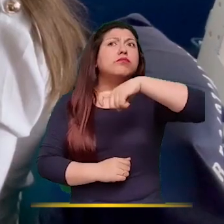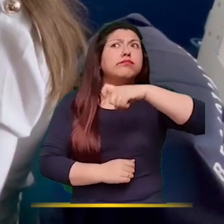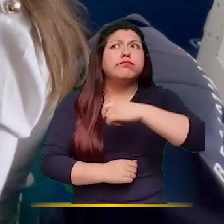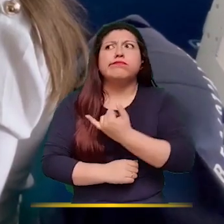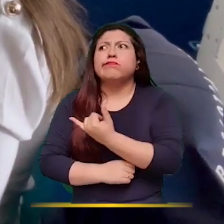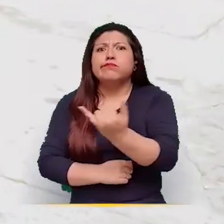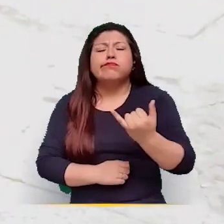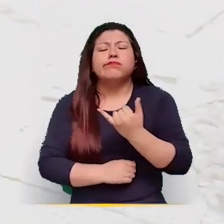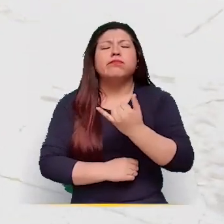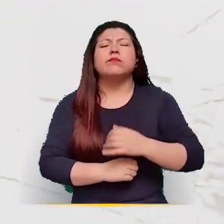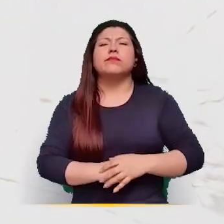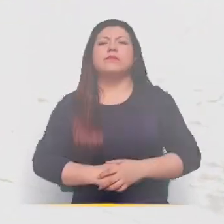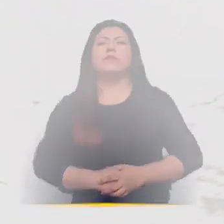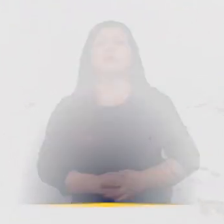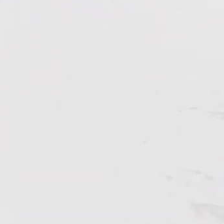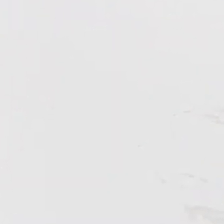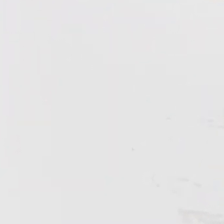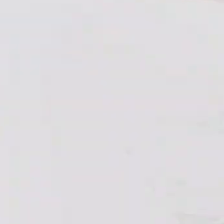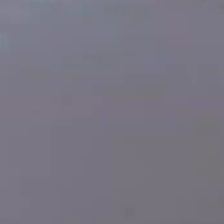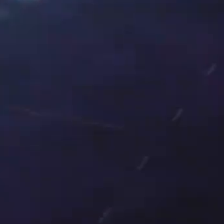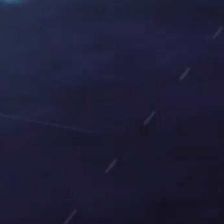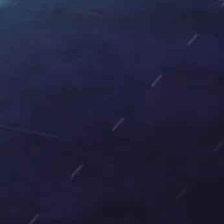o situación que se presente.